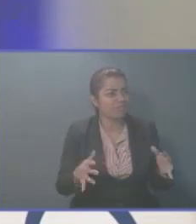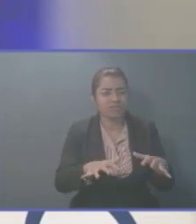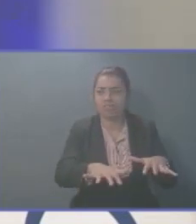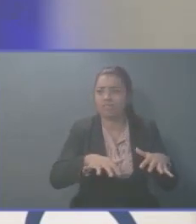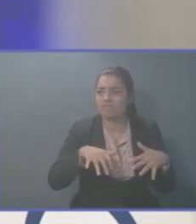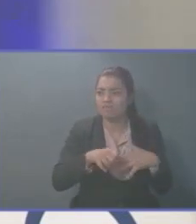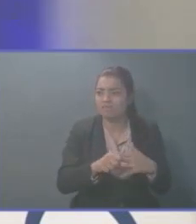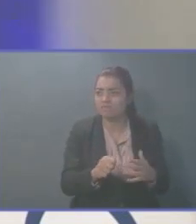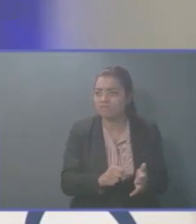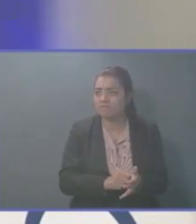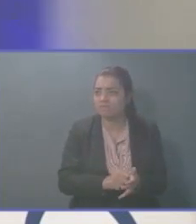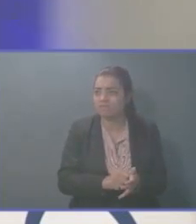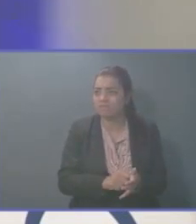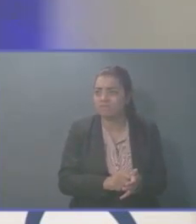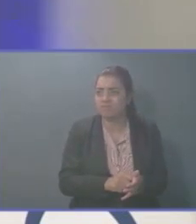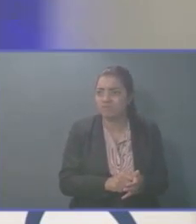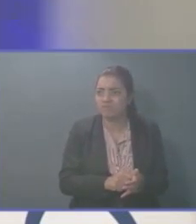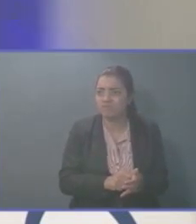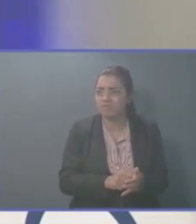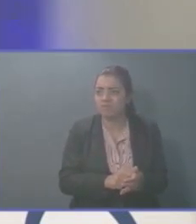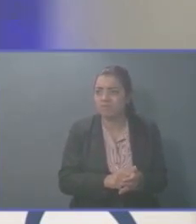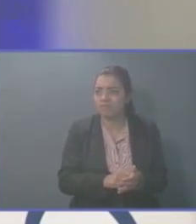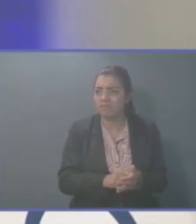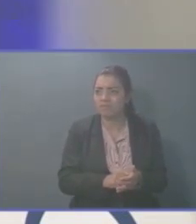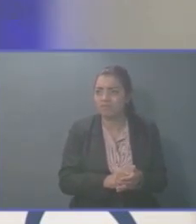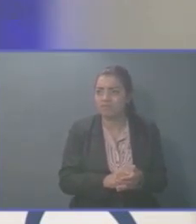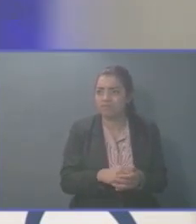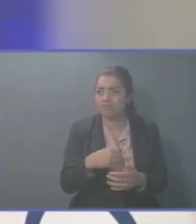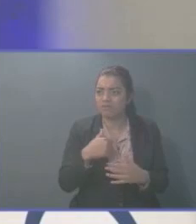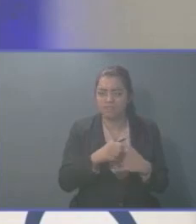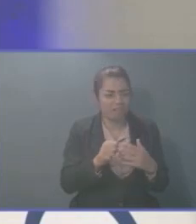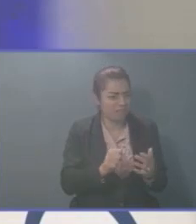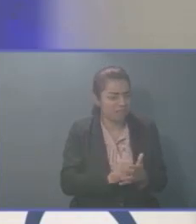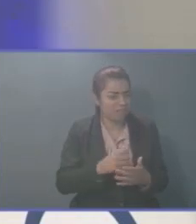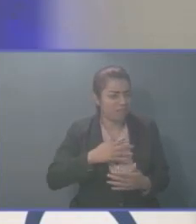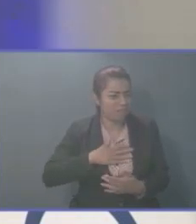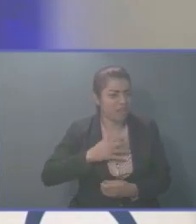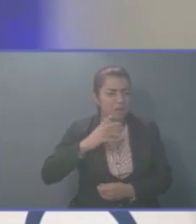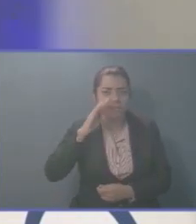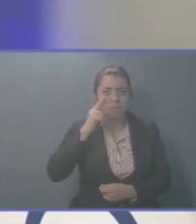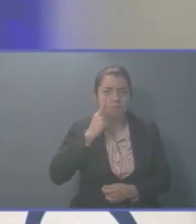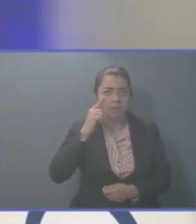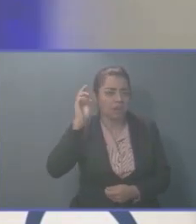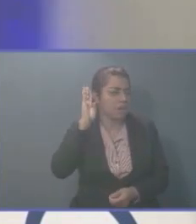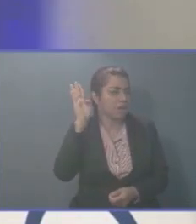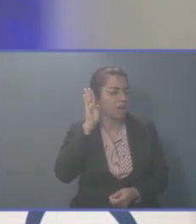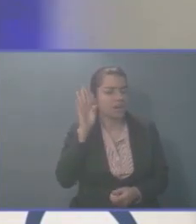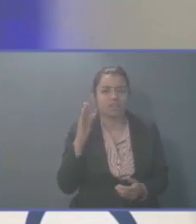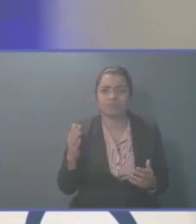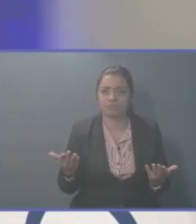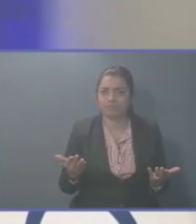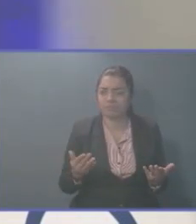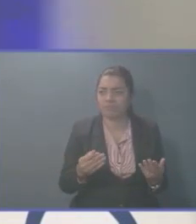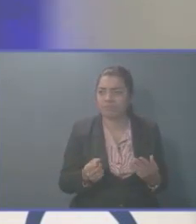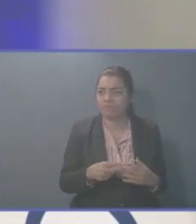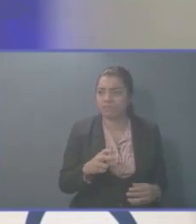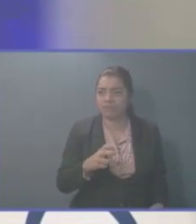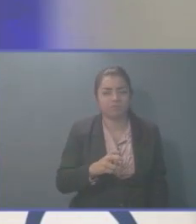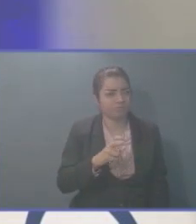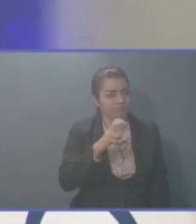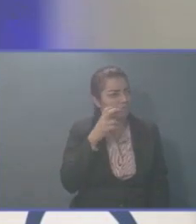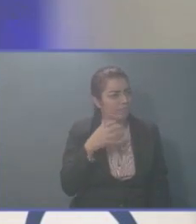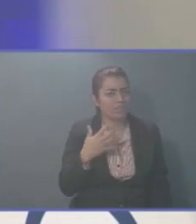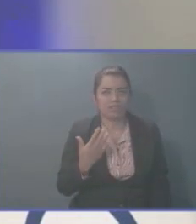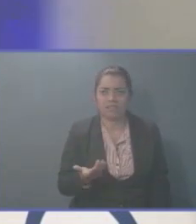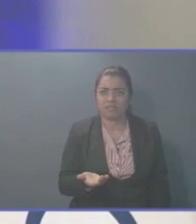seguridad, pero que no va, digamos, en las mismas proporciones. Entonces es muy, la verdad que es bastante condenable, y